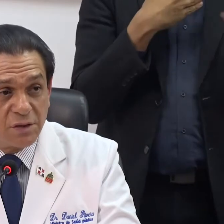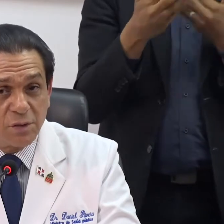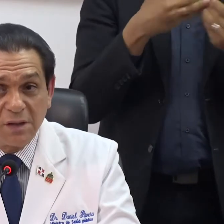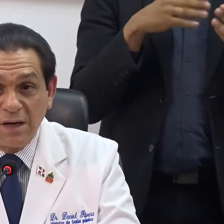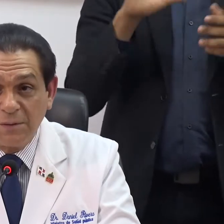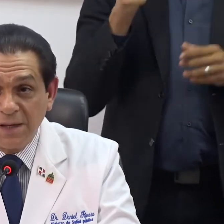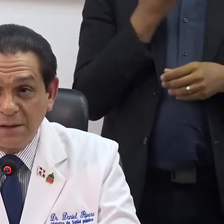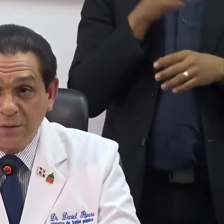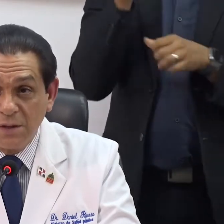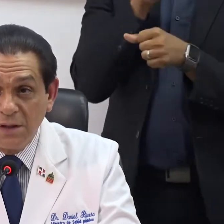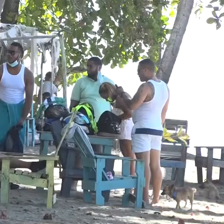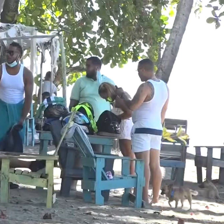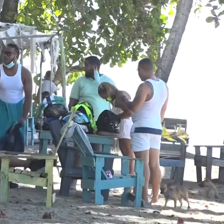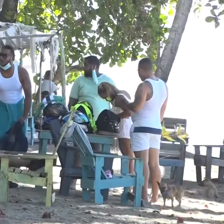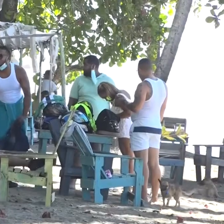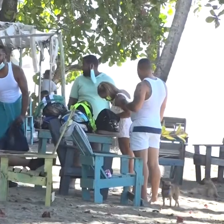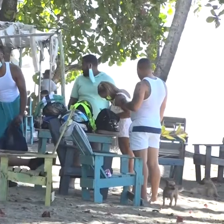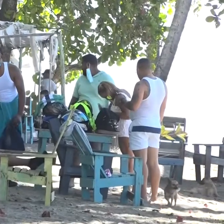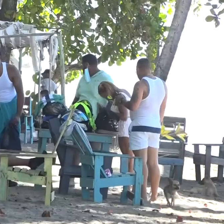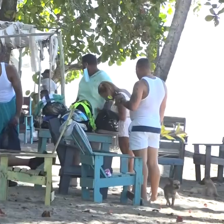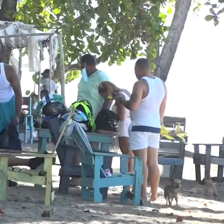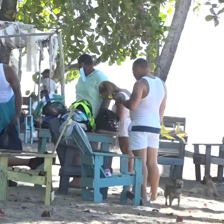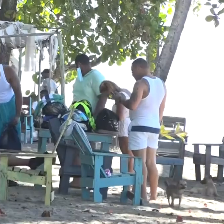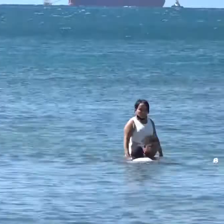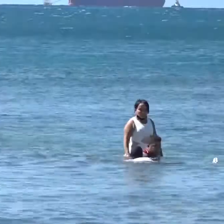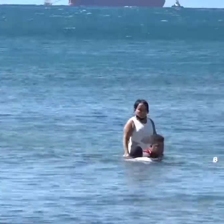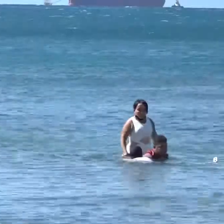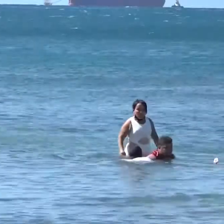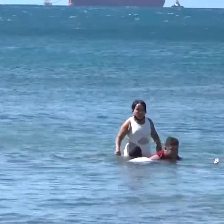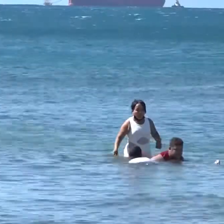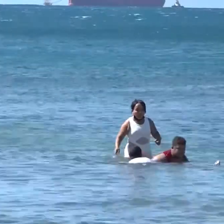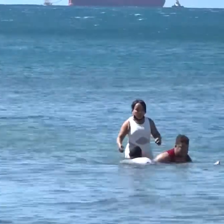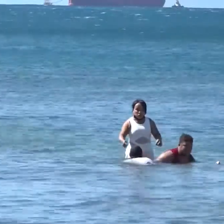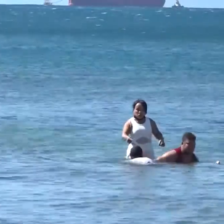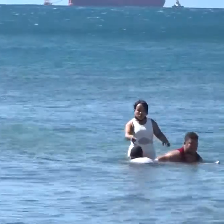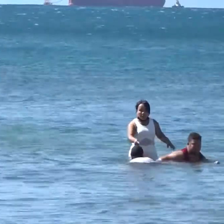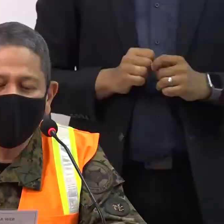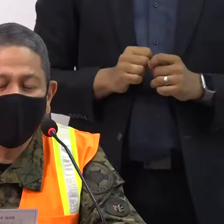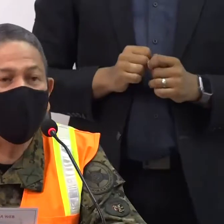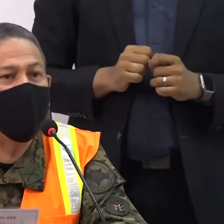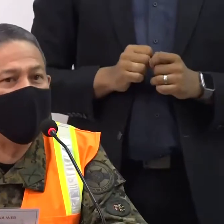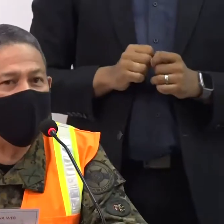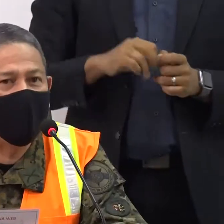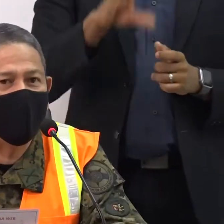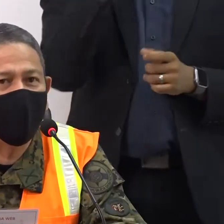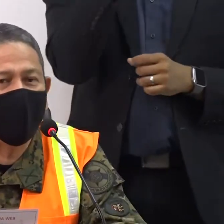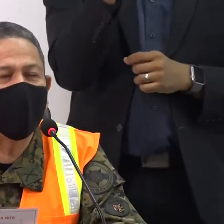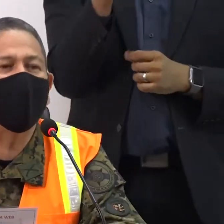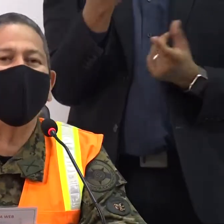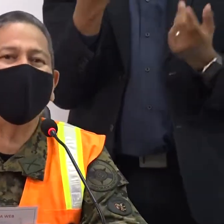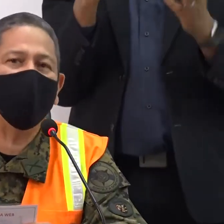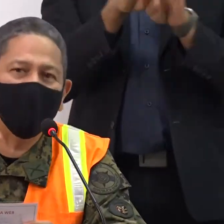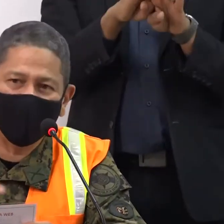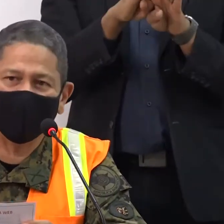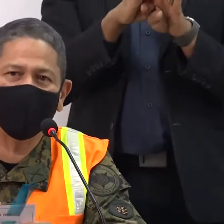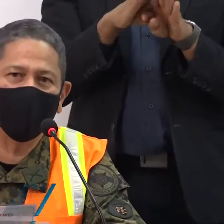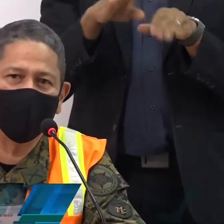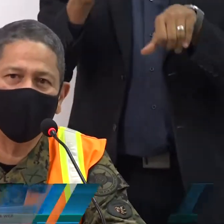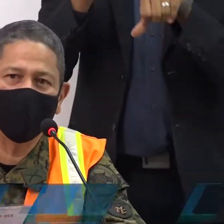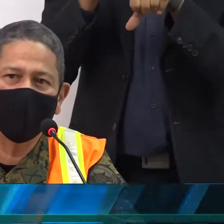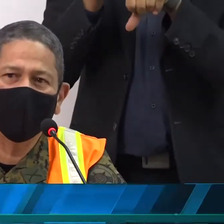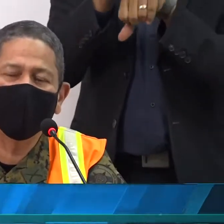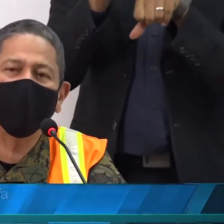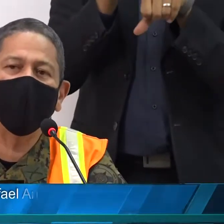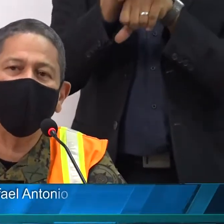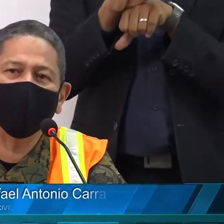nuestros centros estarán abiertos. También se detalló la cantidad de balnearios que serán clausurados. Esos balnearios clausurados son las